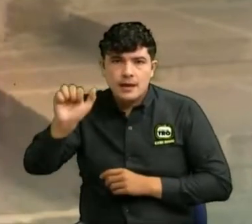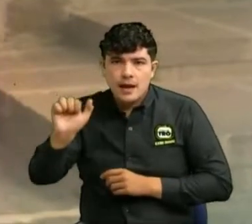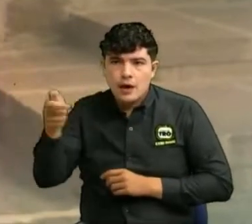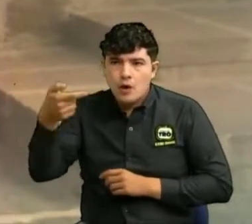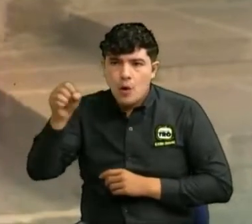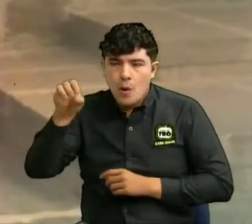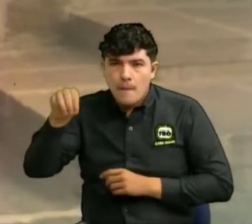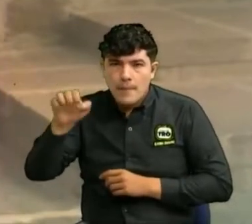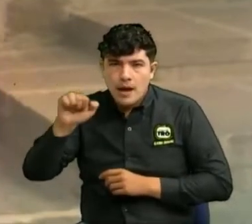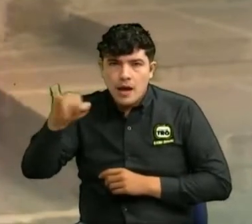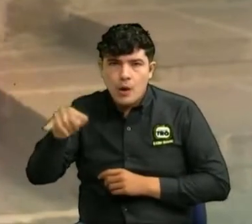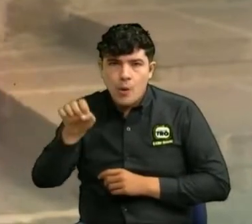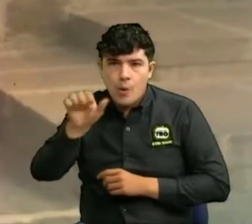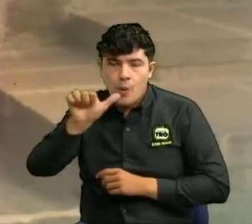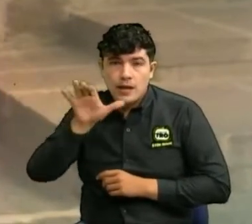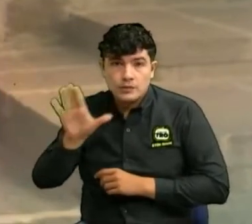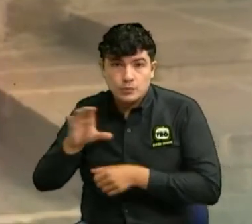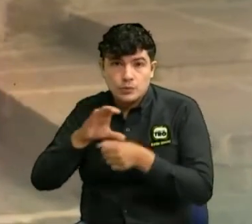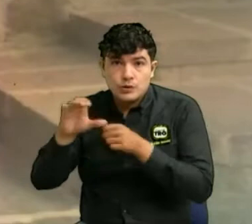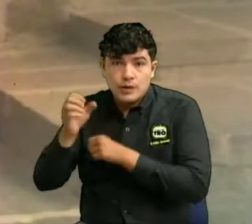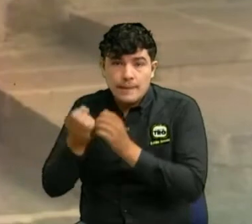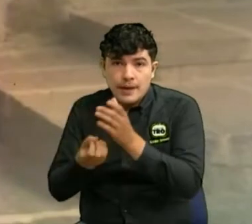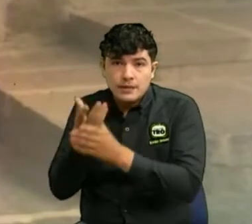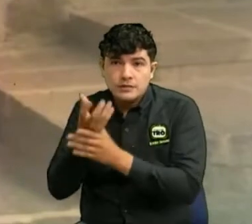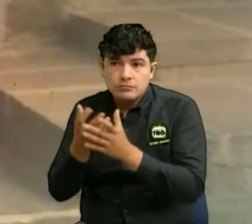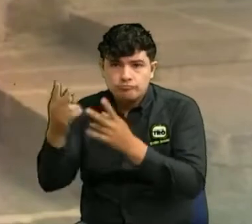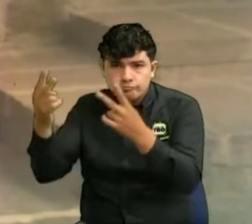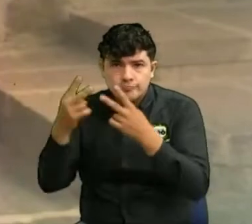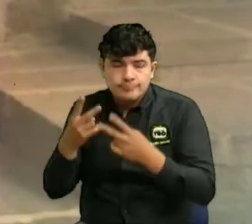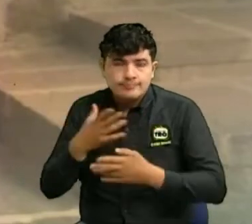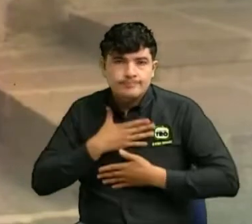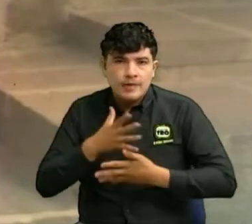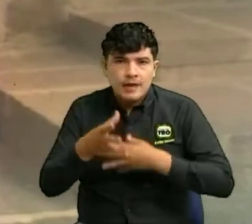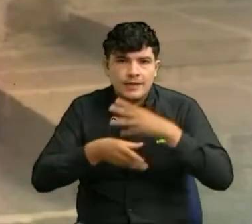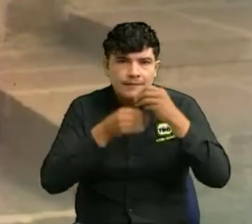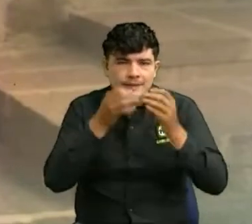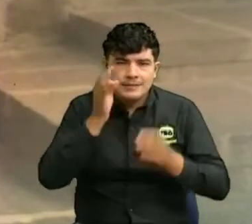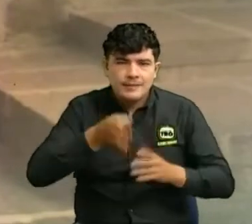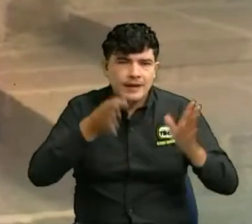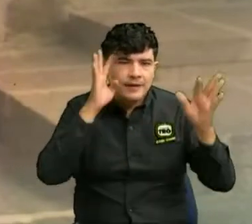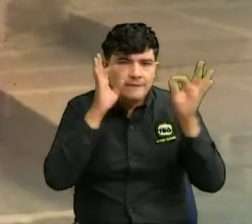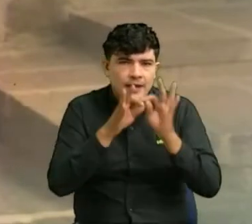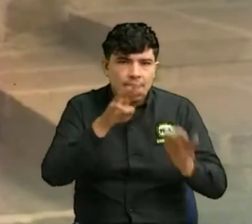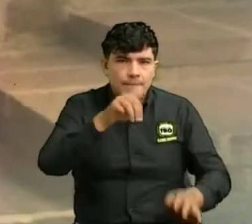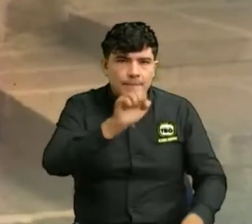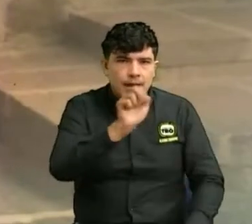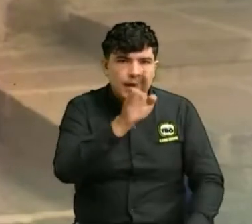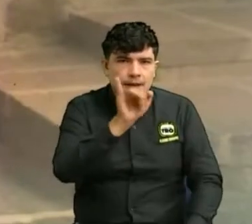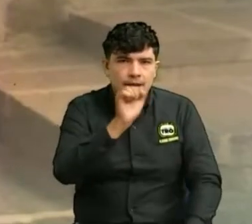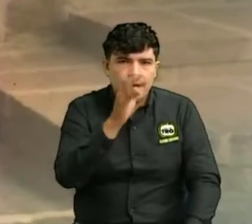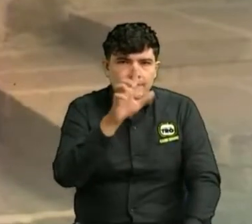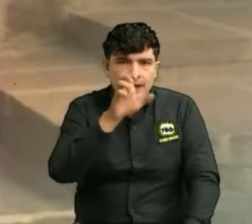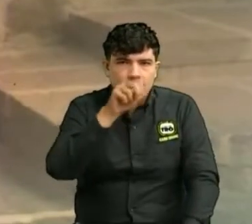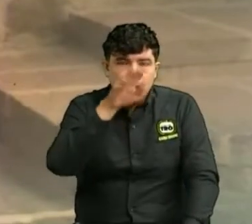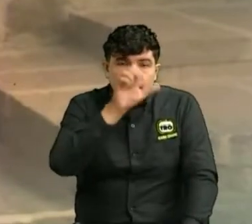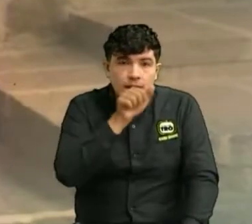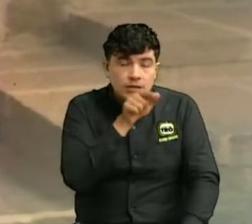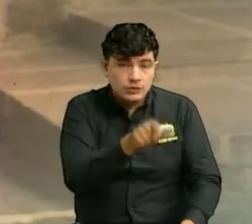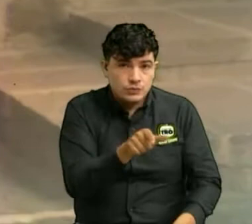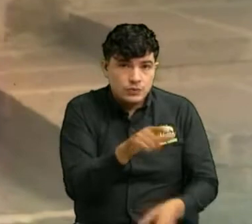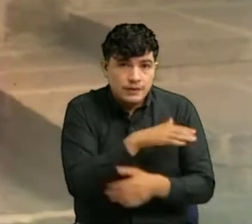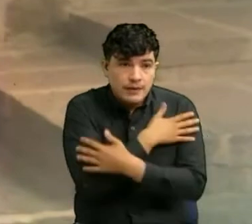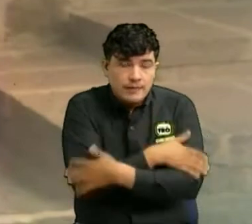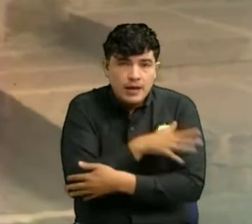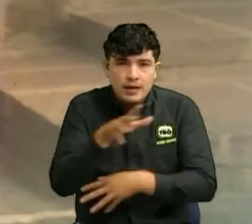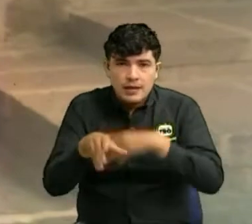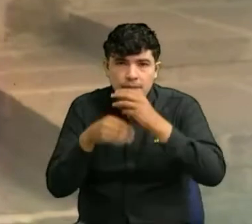desde la ciudad de Pasto, y a nuestras fieles televidentes, María Blanca Cañas Camargo de Pamplona y Rosa